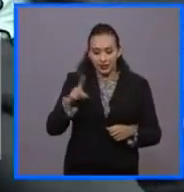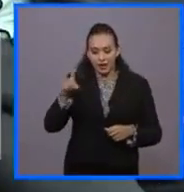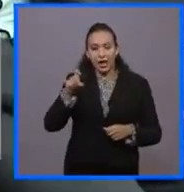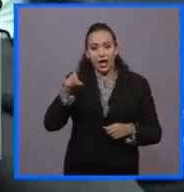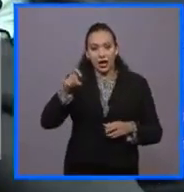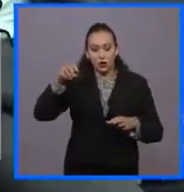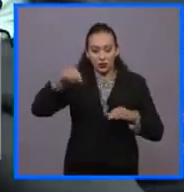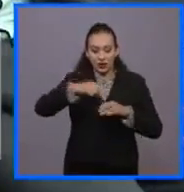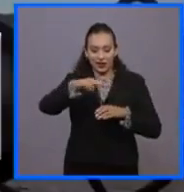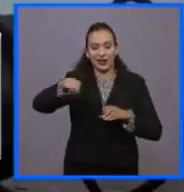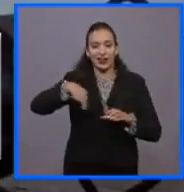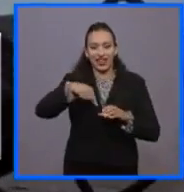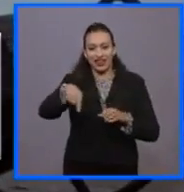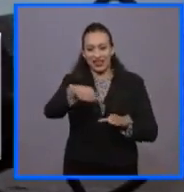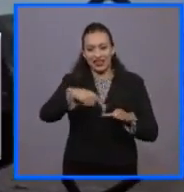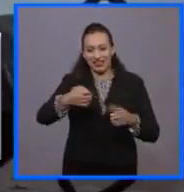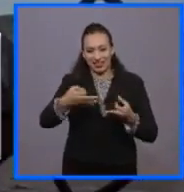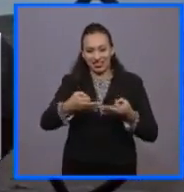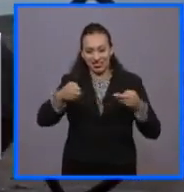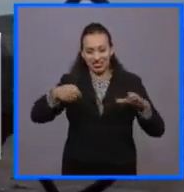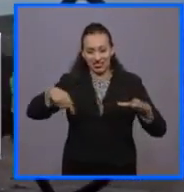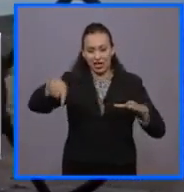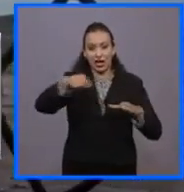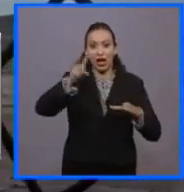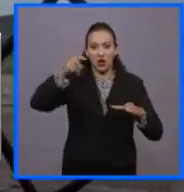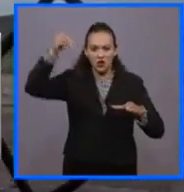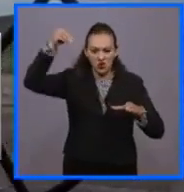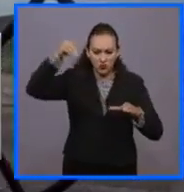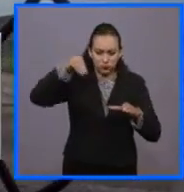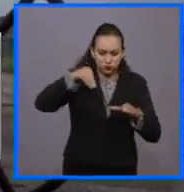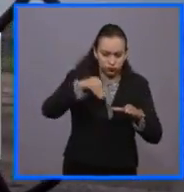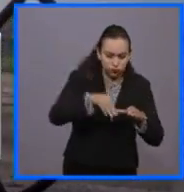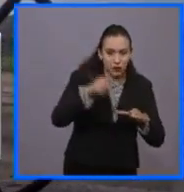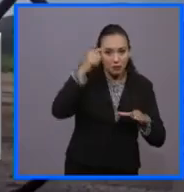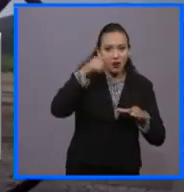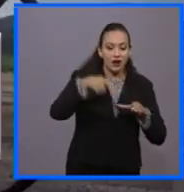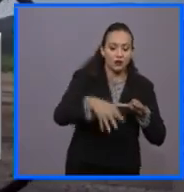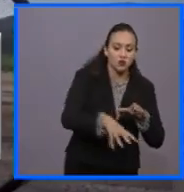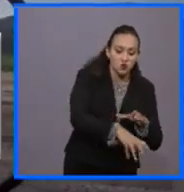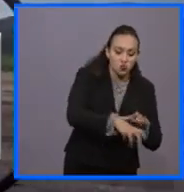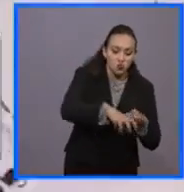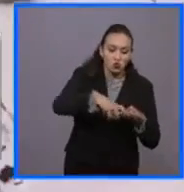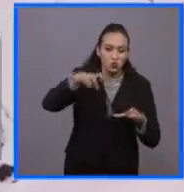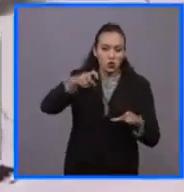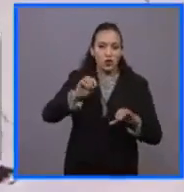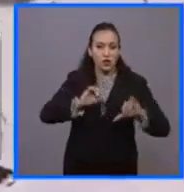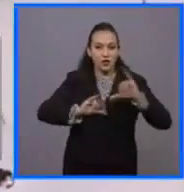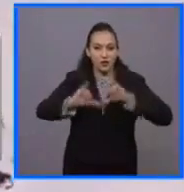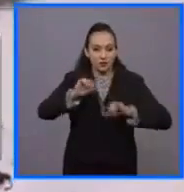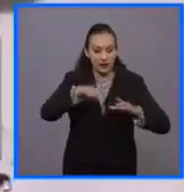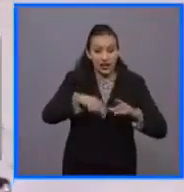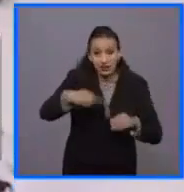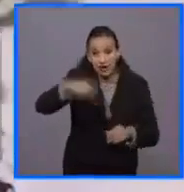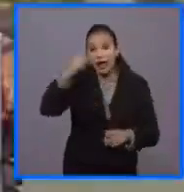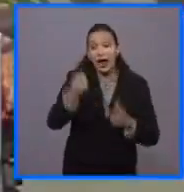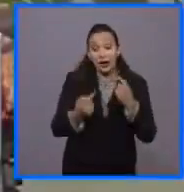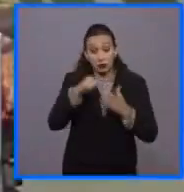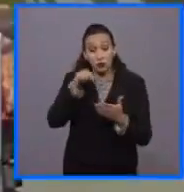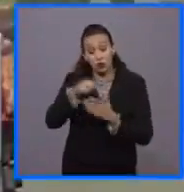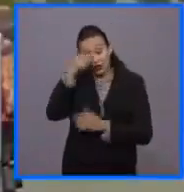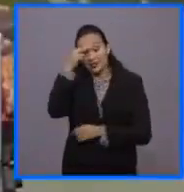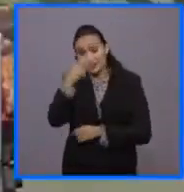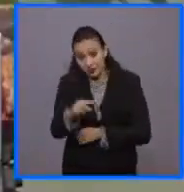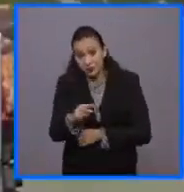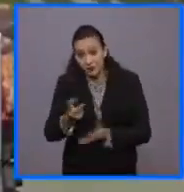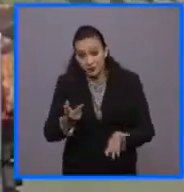y químicos a miles de metros bajo el suelo, misma que está pendiente de regulación o prohibición en México. La decisión